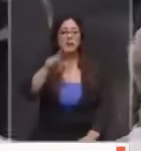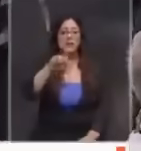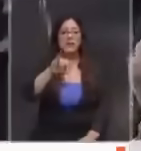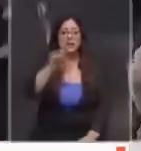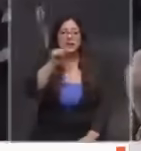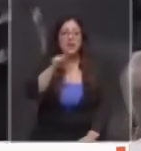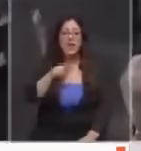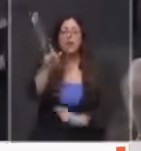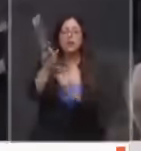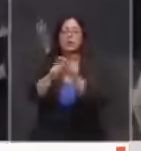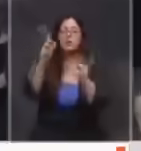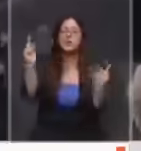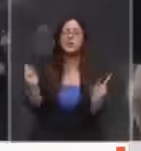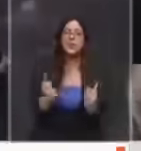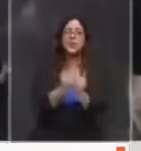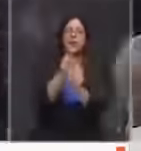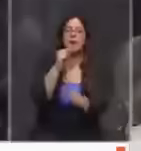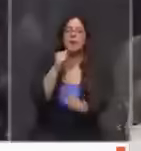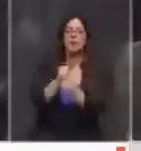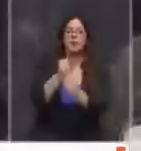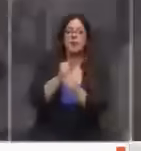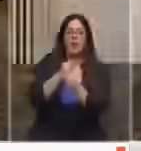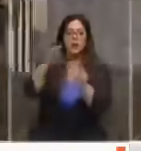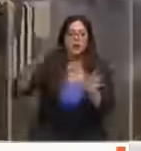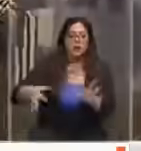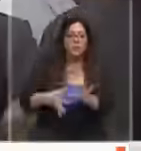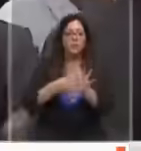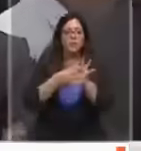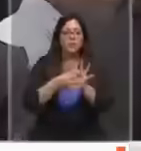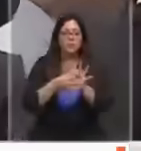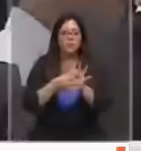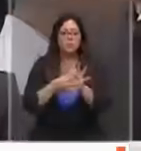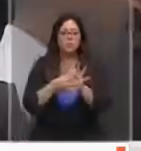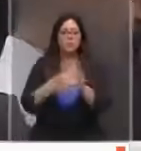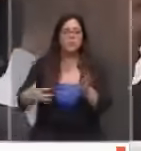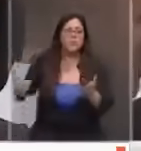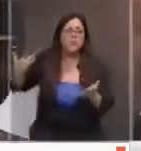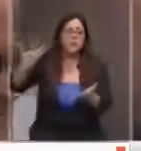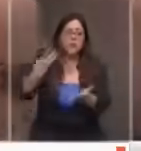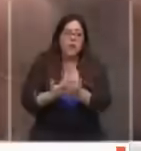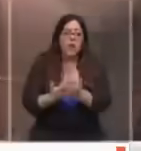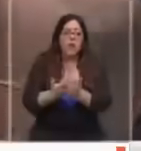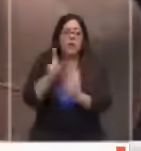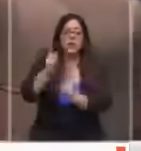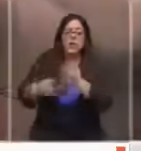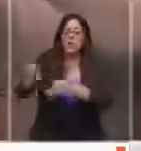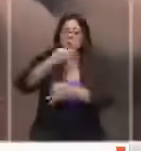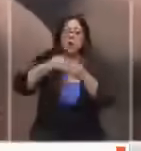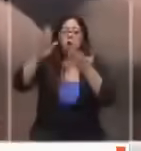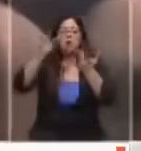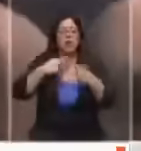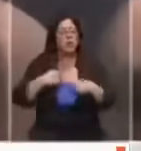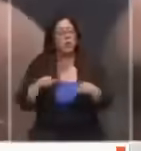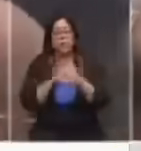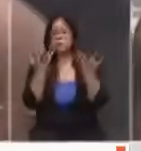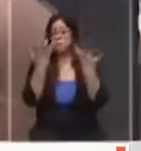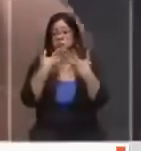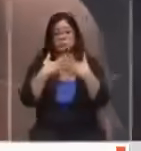personas muy cercanas, que han trabajado estrechamente estos últimos días y sin parar también. Algunos me decían, Ana María, estoy en piloto automático,